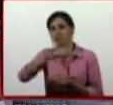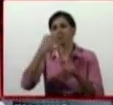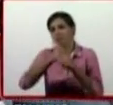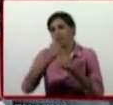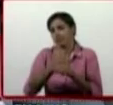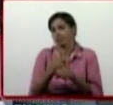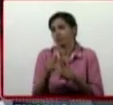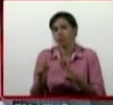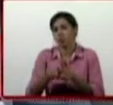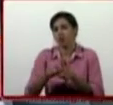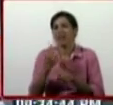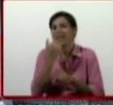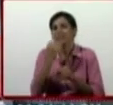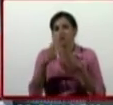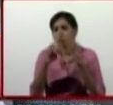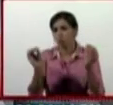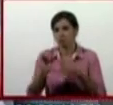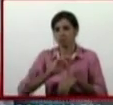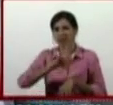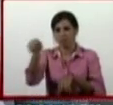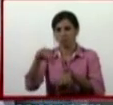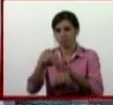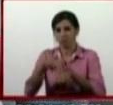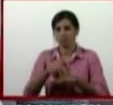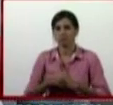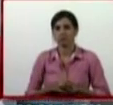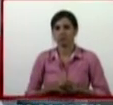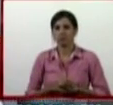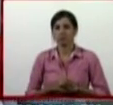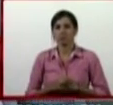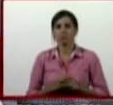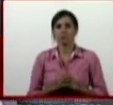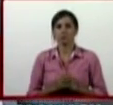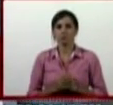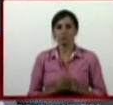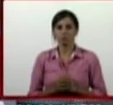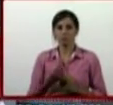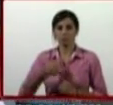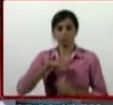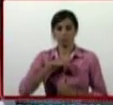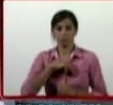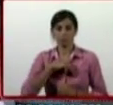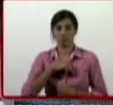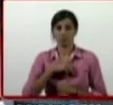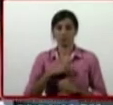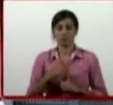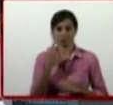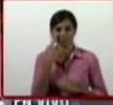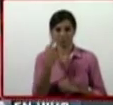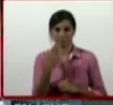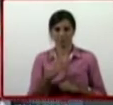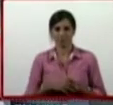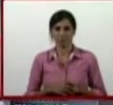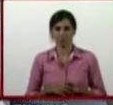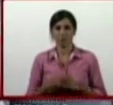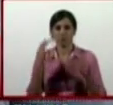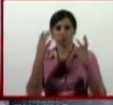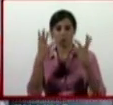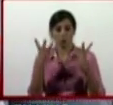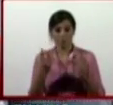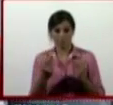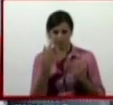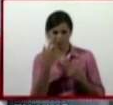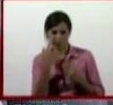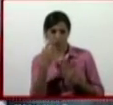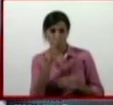casi nacional hoy por hoy, para que ustedes vean. Nosotros en los índices fundamentales sociales, la